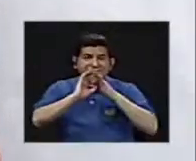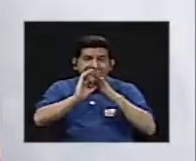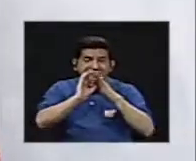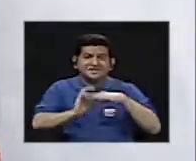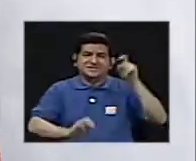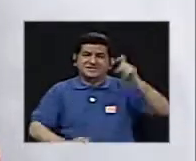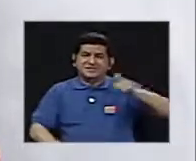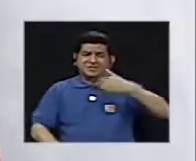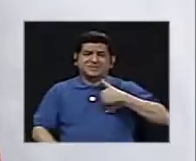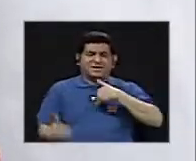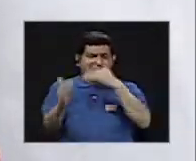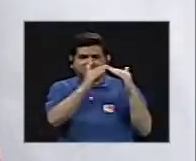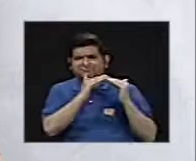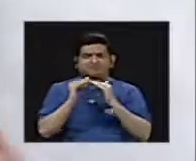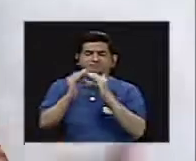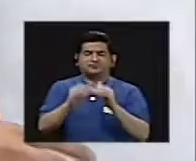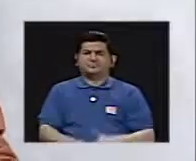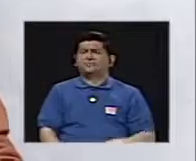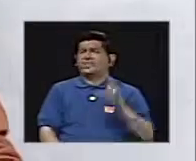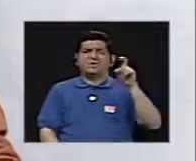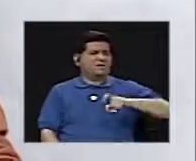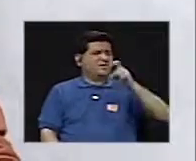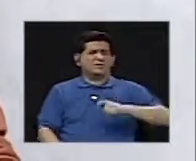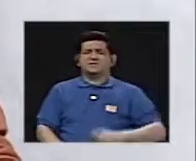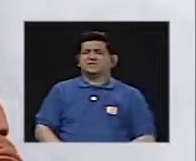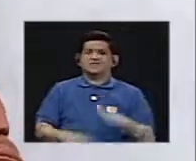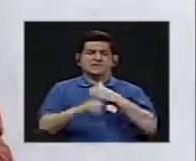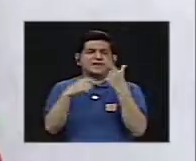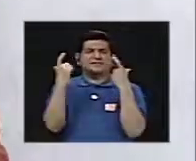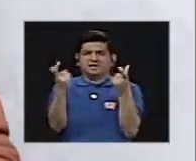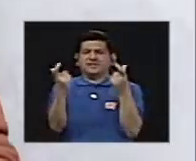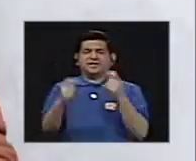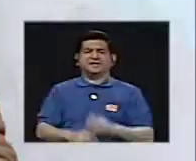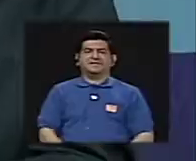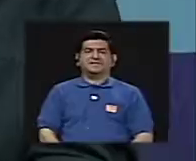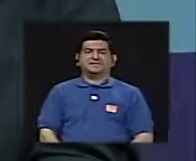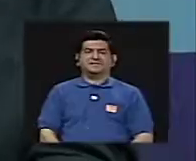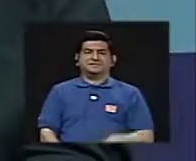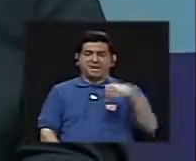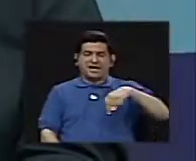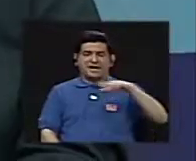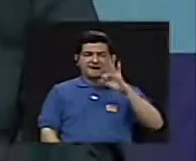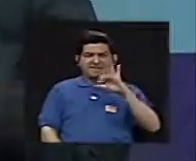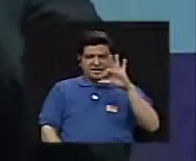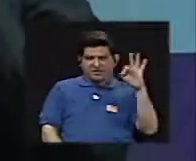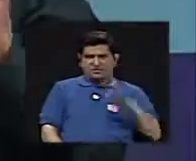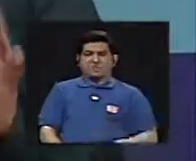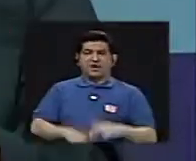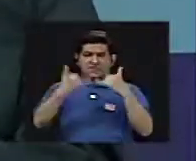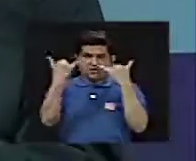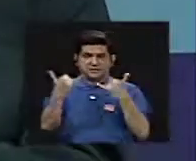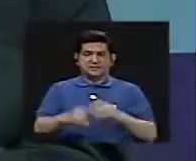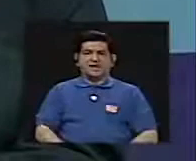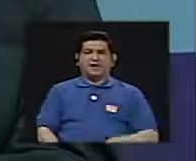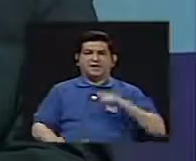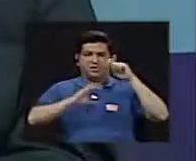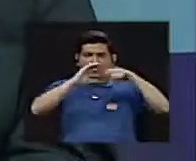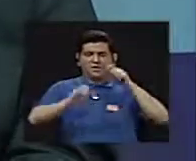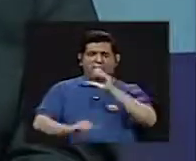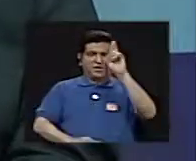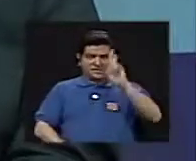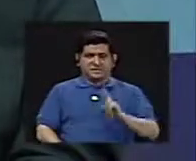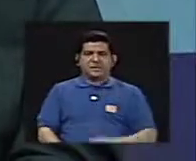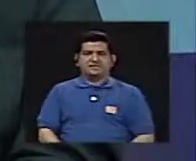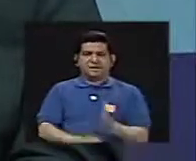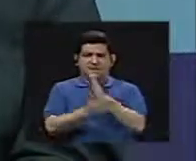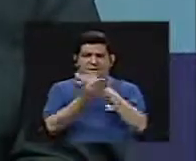las necesidades de la población y no con la necesidad de crear riqueza. Muy bien, estamos con Fernando Fallas, vamos a Cinético, nuestra